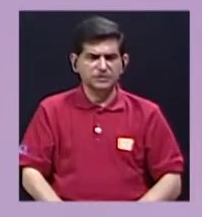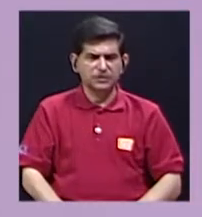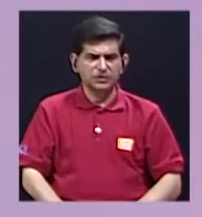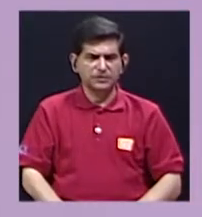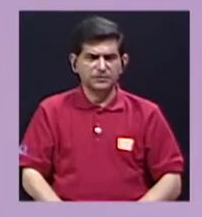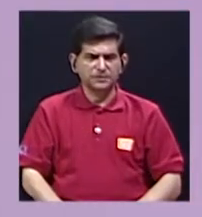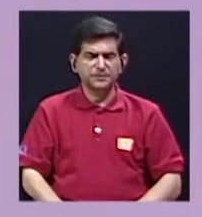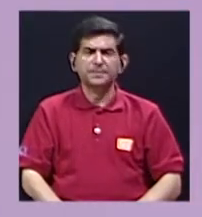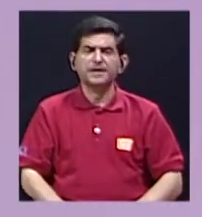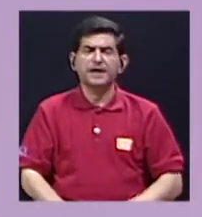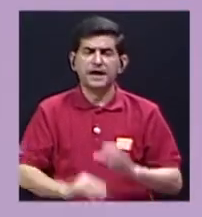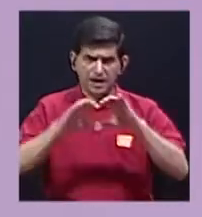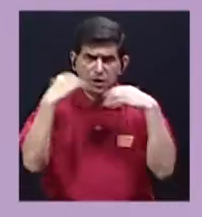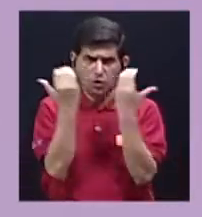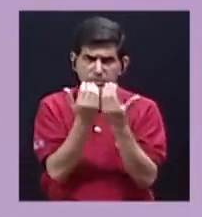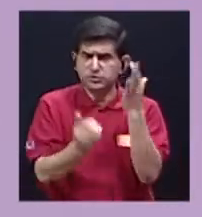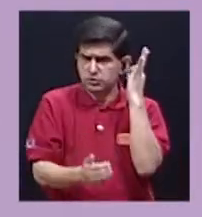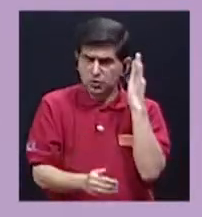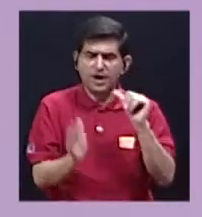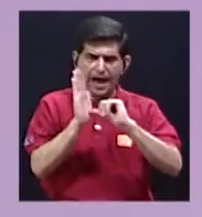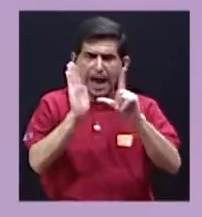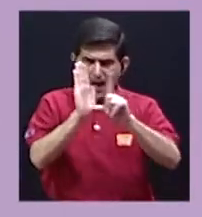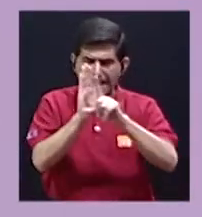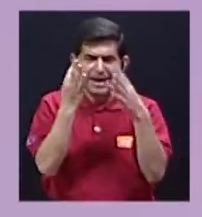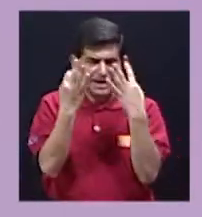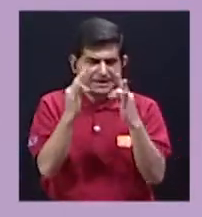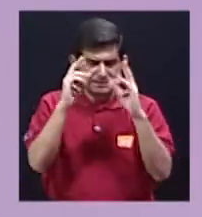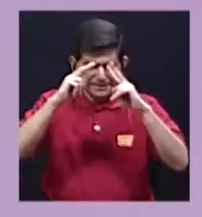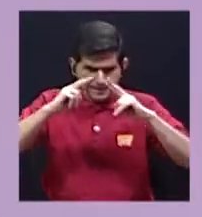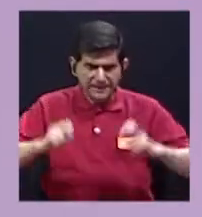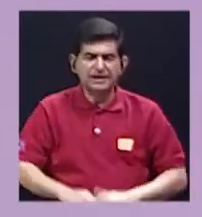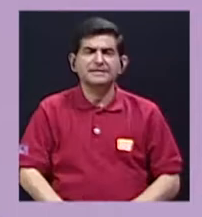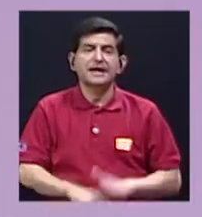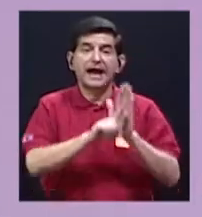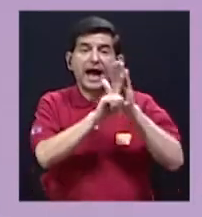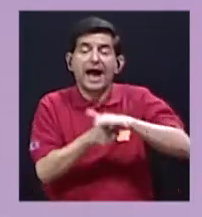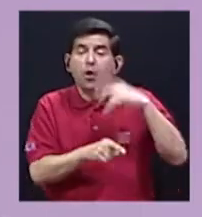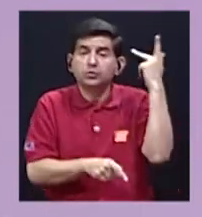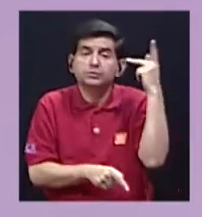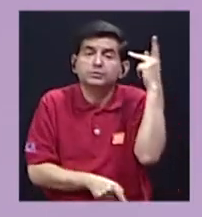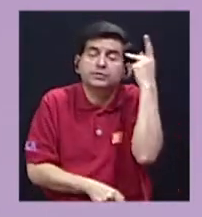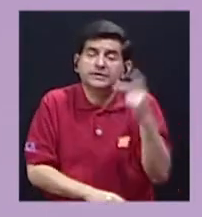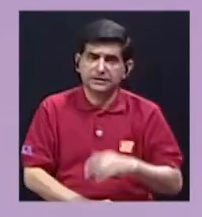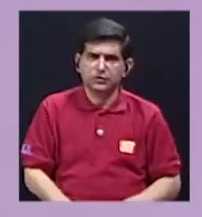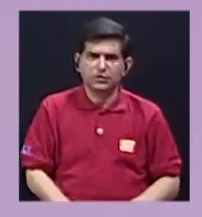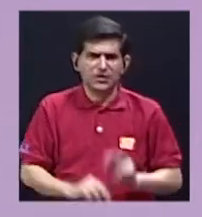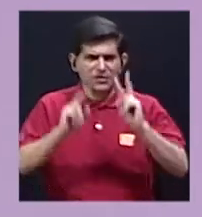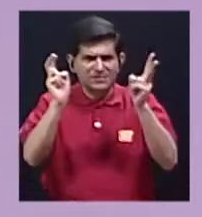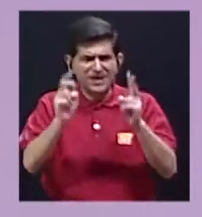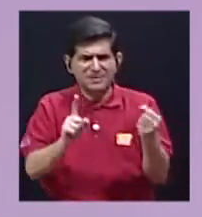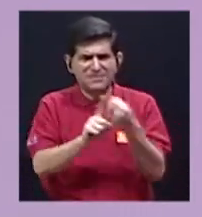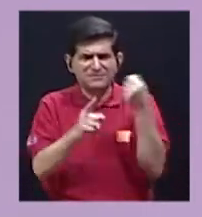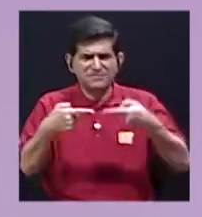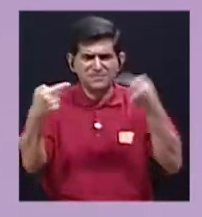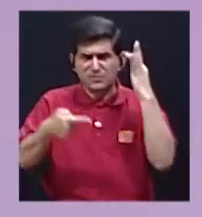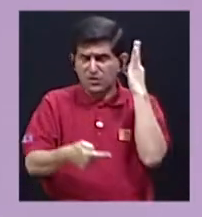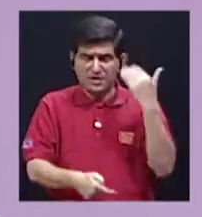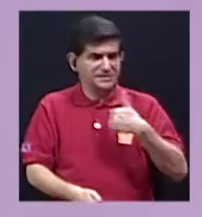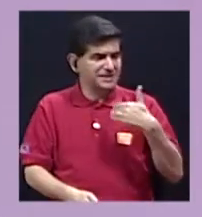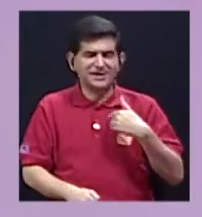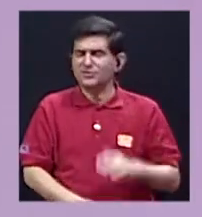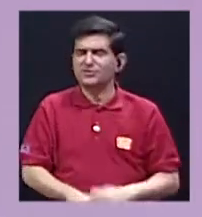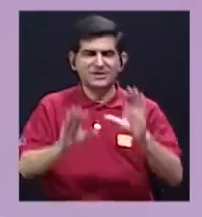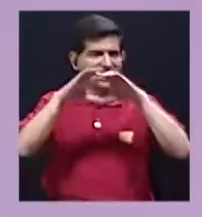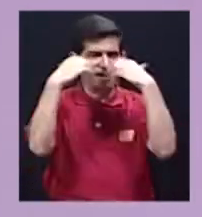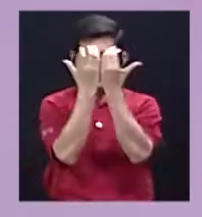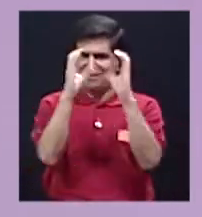de la mujer en la asamblea legislativa tratando el tema con su político porque el tema de violencia contra las mujeres no tiene clase